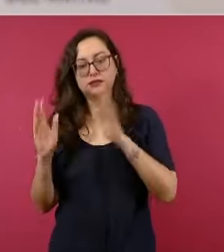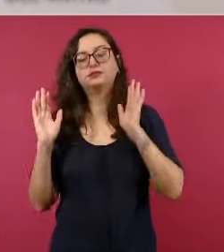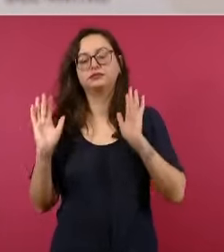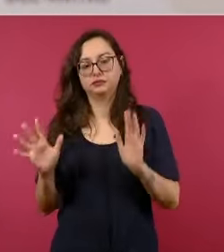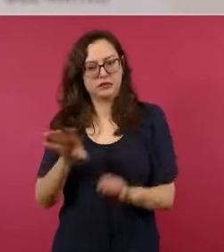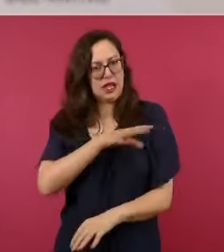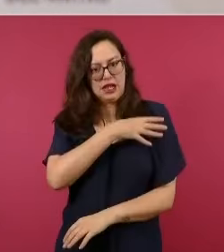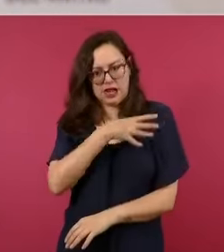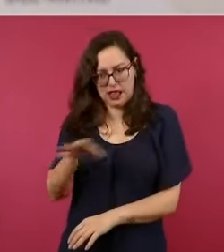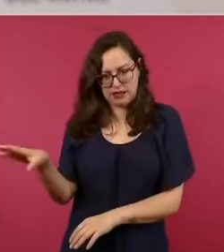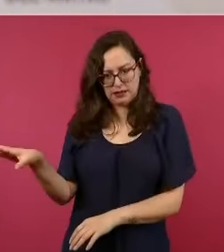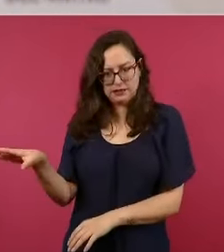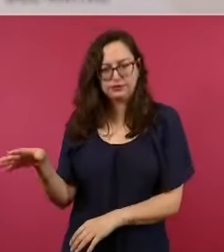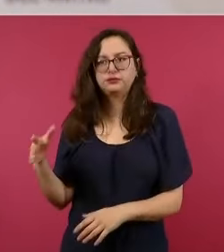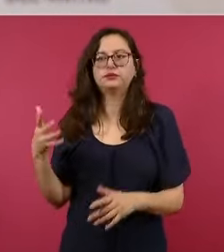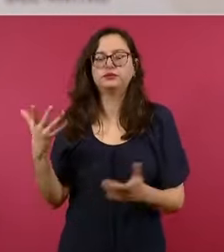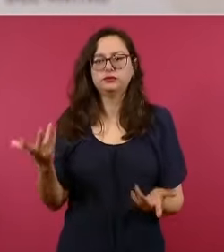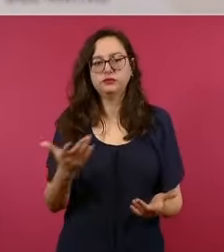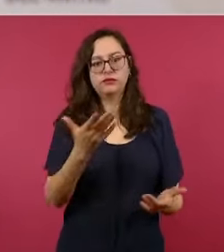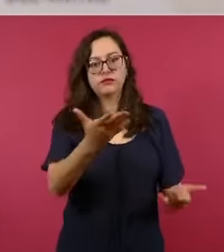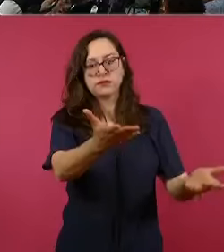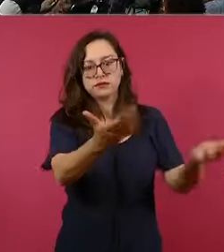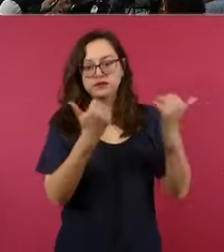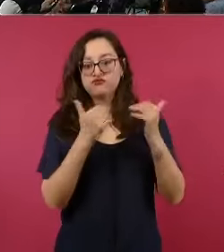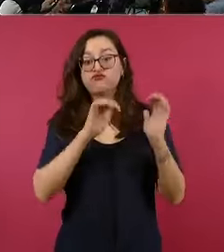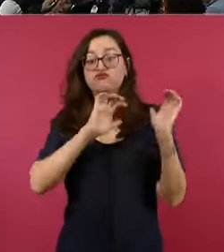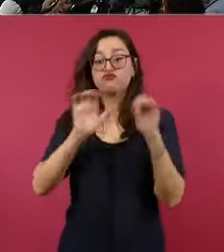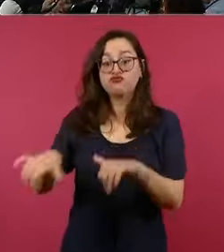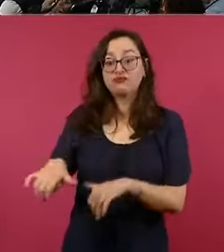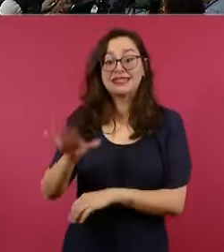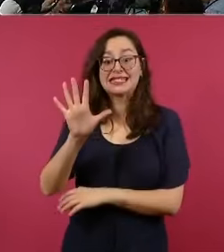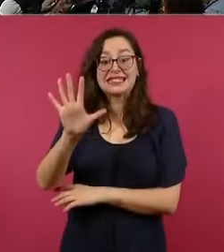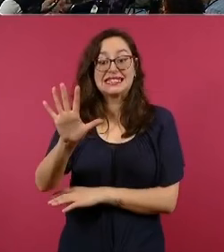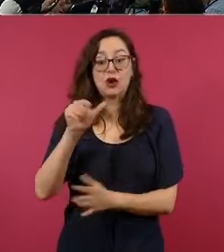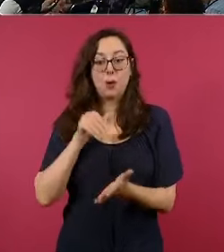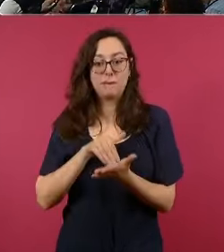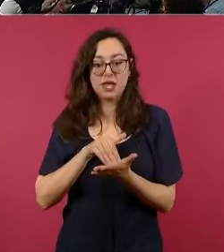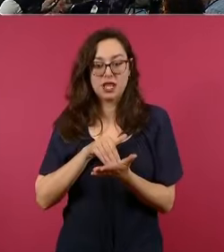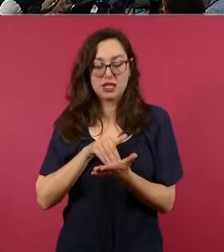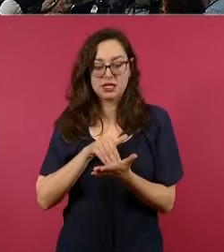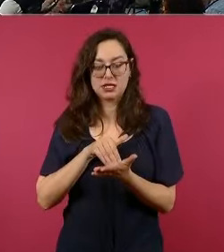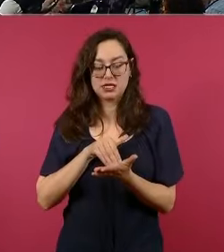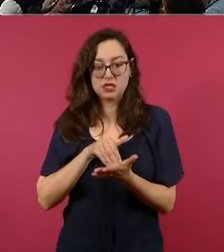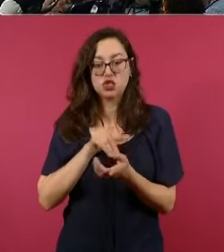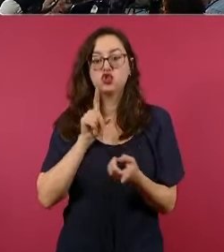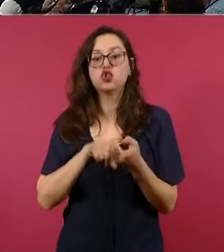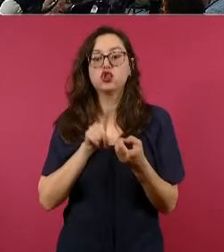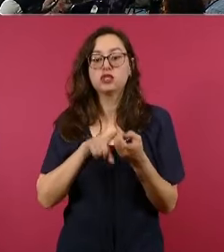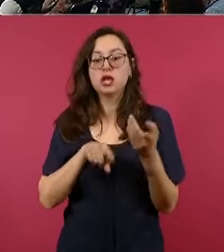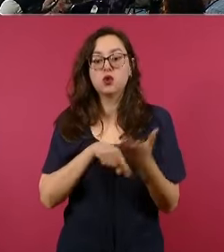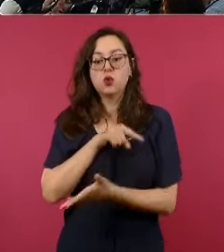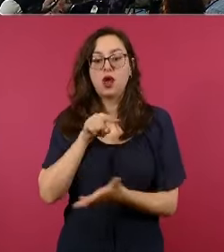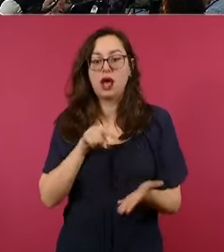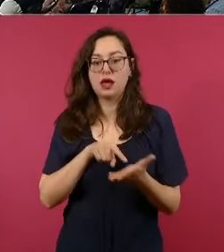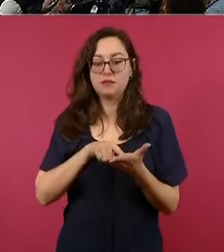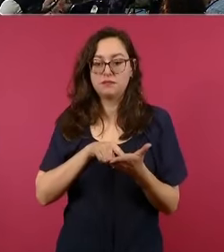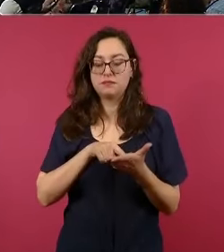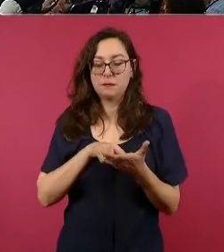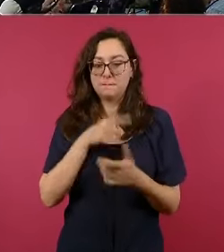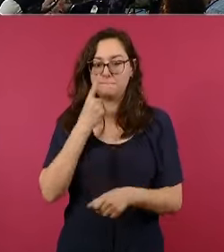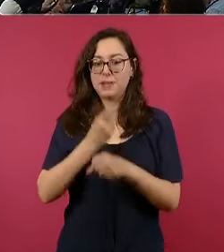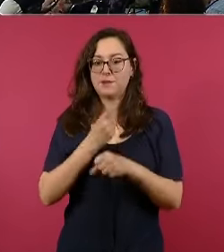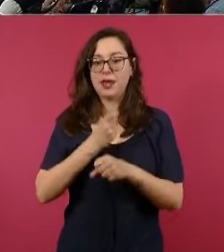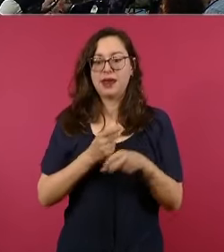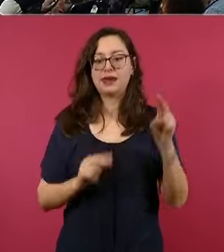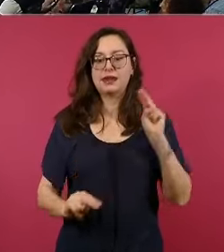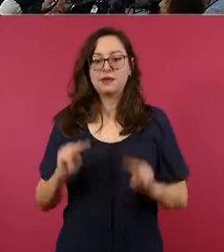contratar acerca de 5000 los enfocamos en centros de salud es decir en el primer nivel de